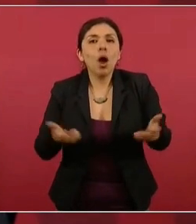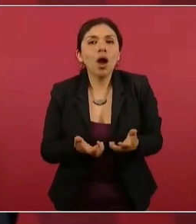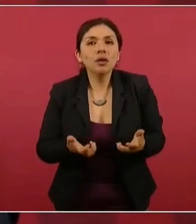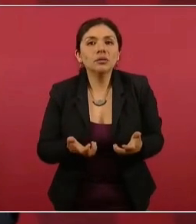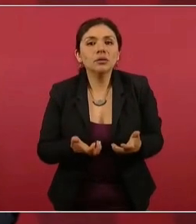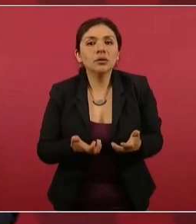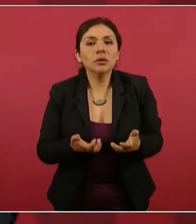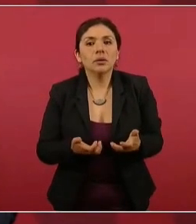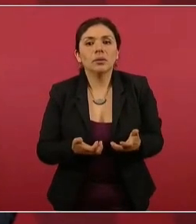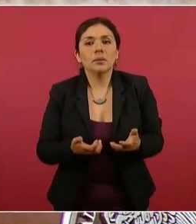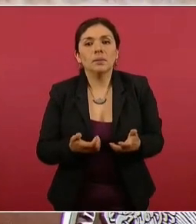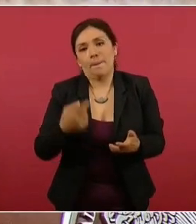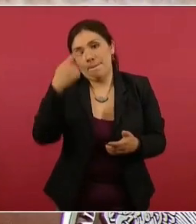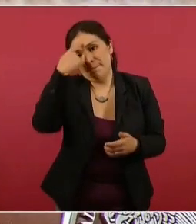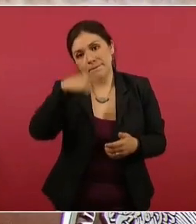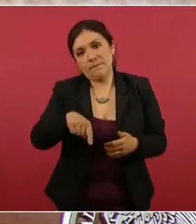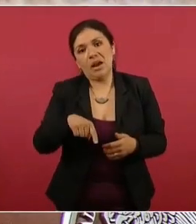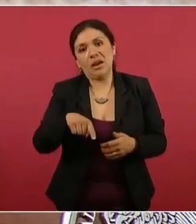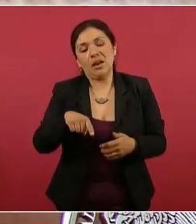para que